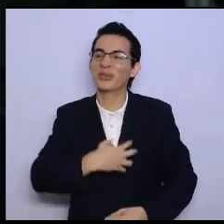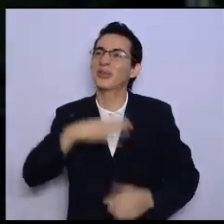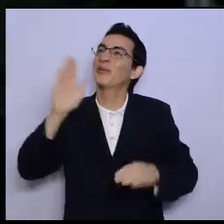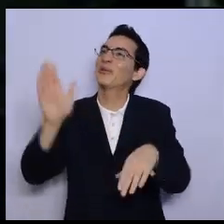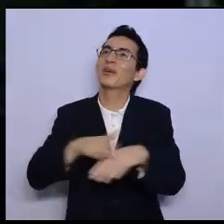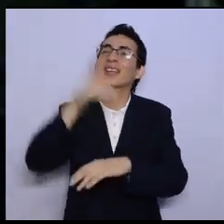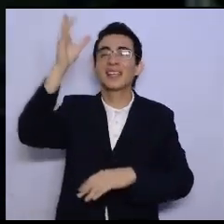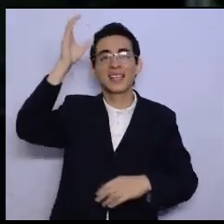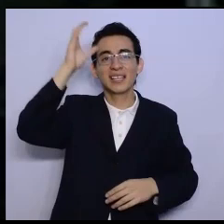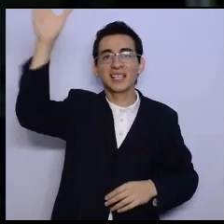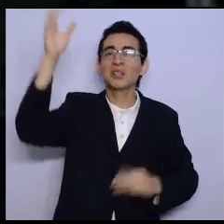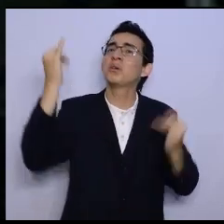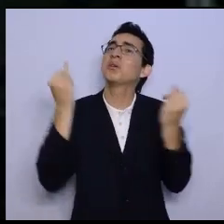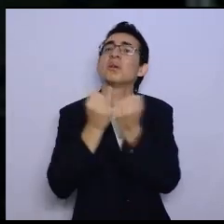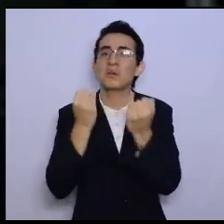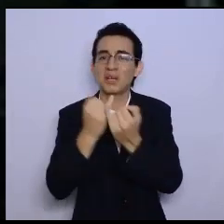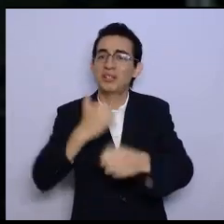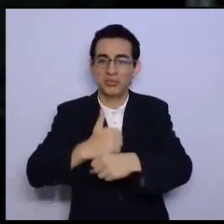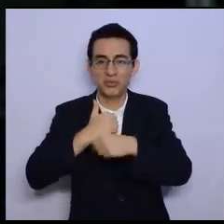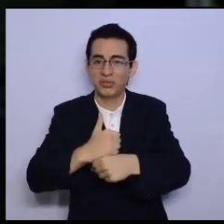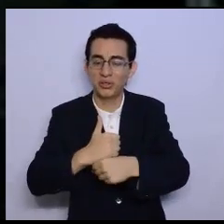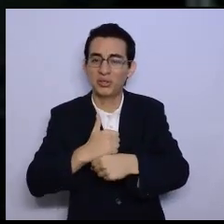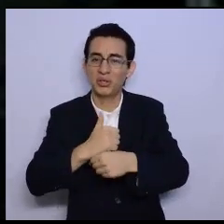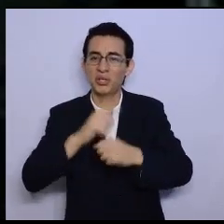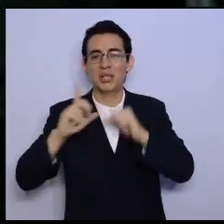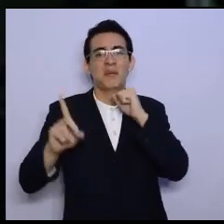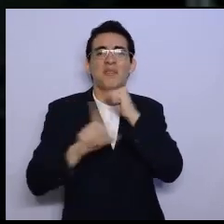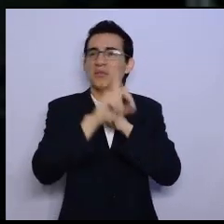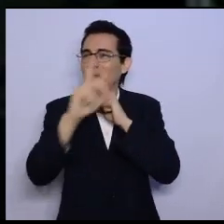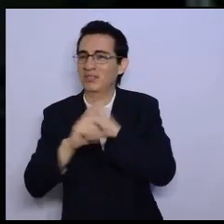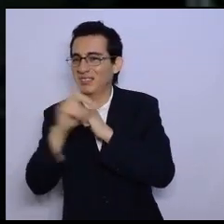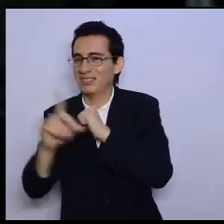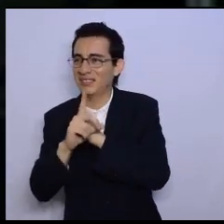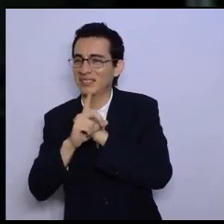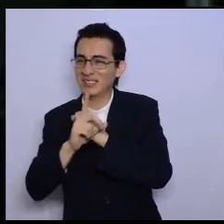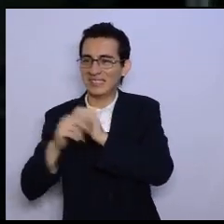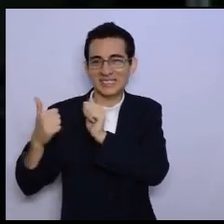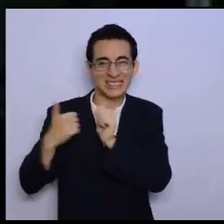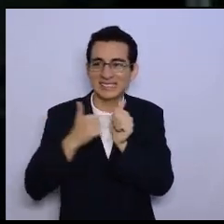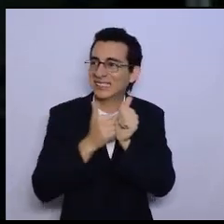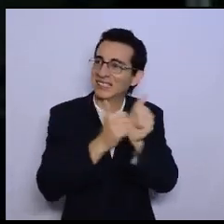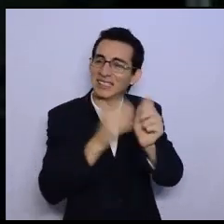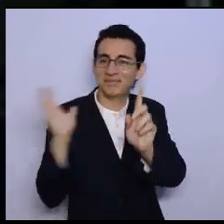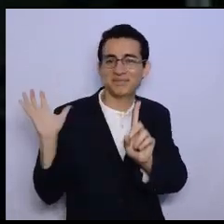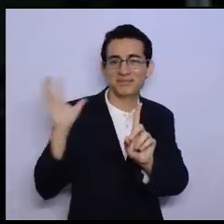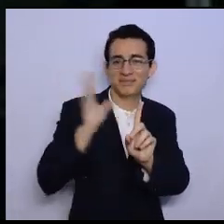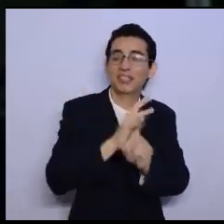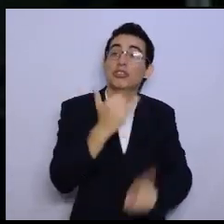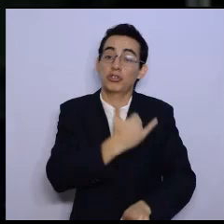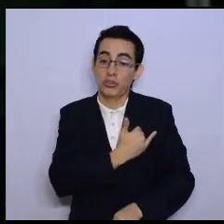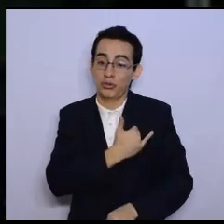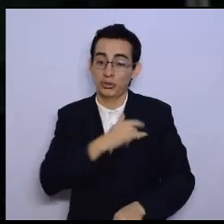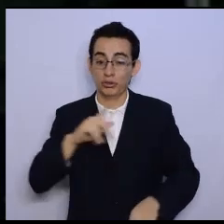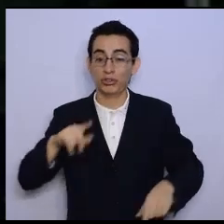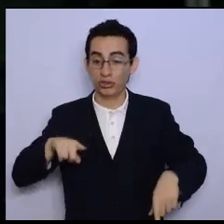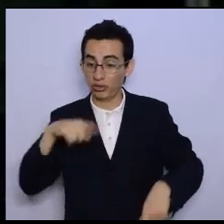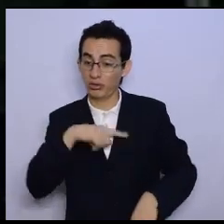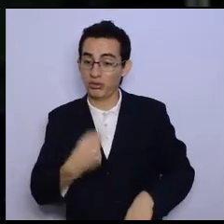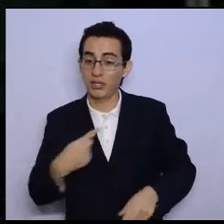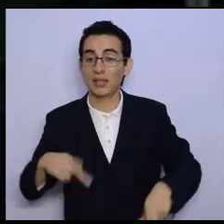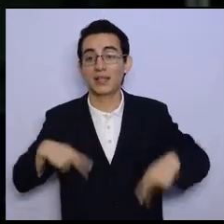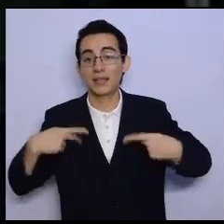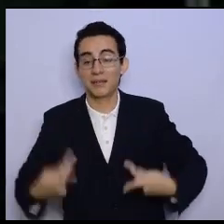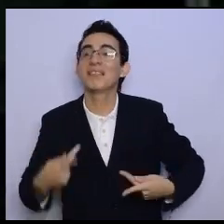necesidades, en persecuciones, en angustias, porque cuando soy débil, entonces soy